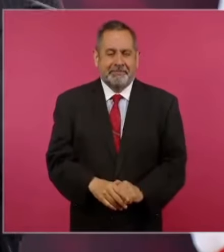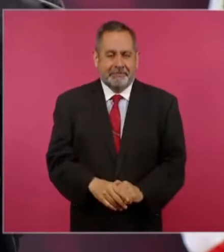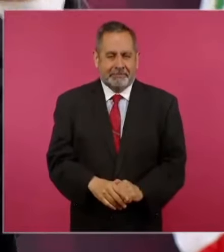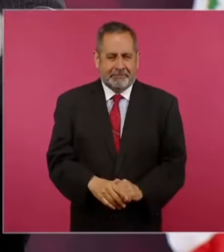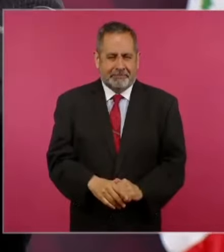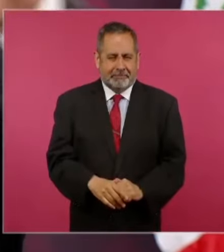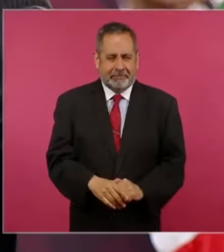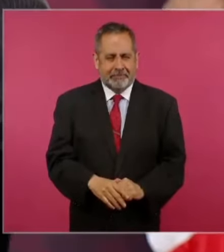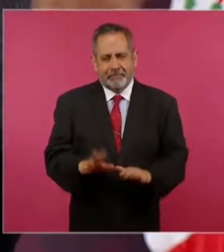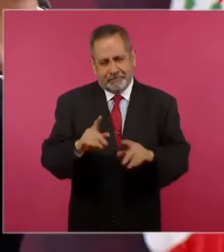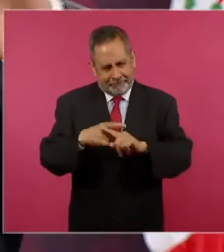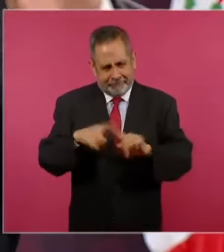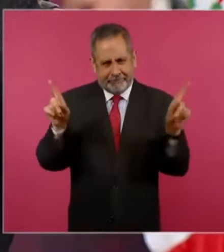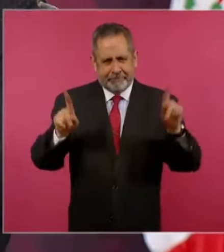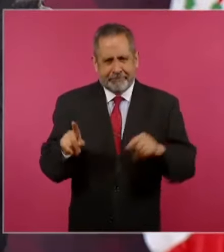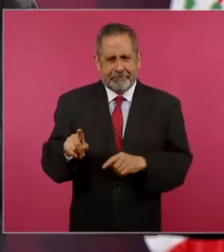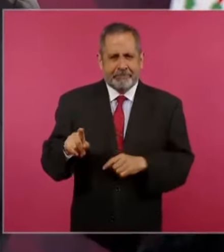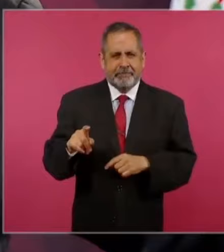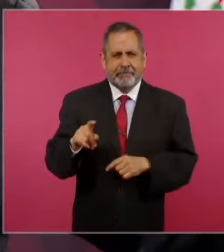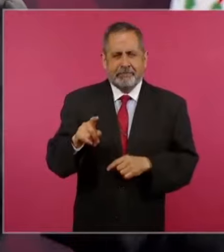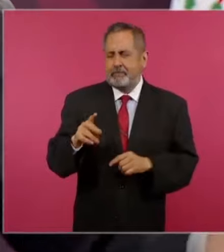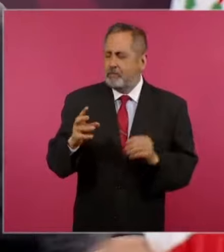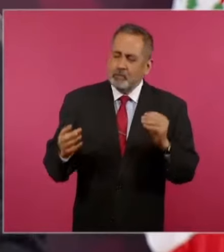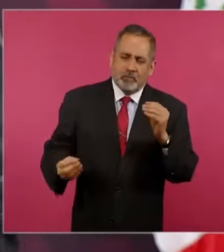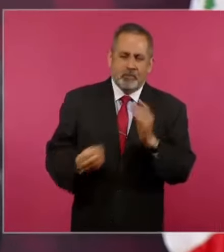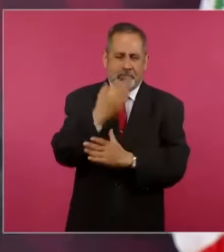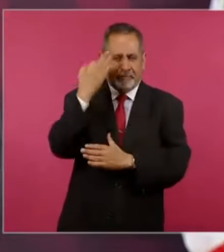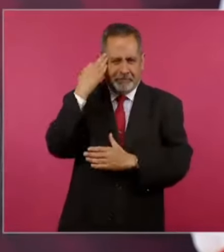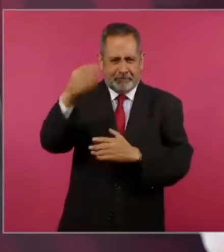ya va a ser distinto, es una etapa nueva.